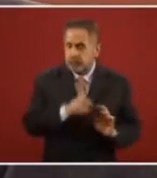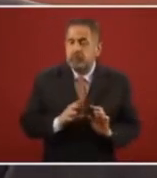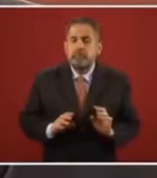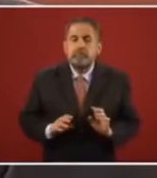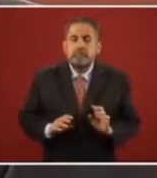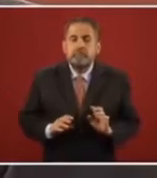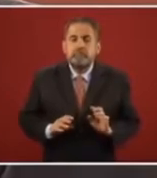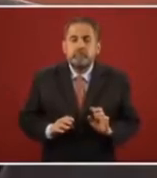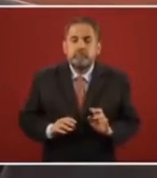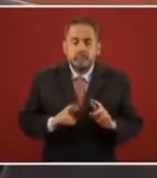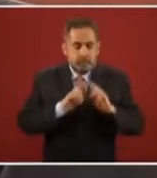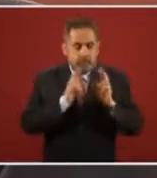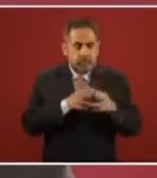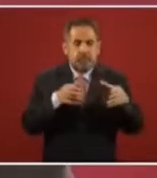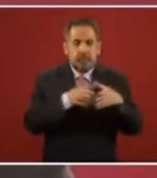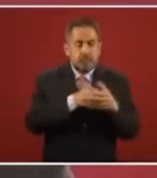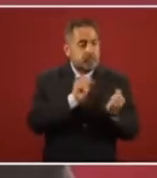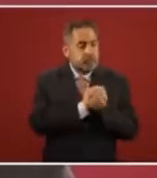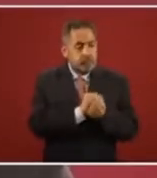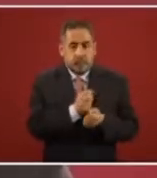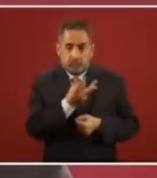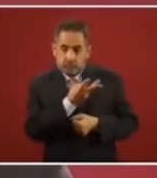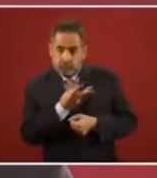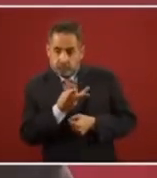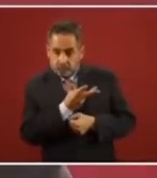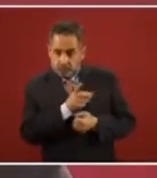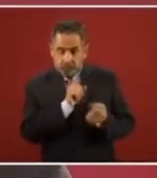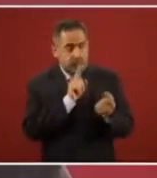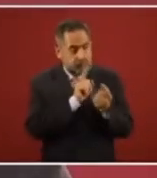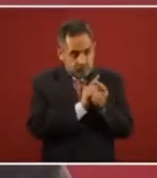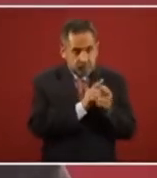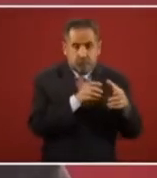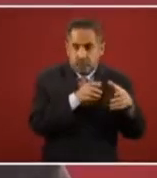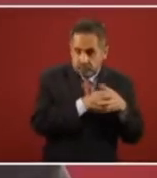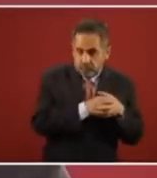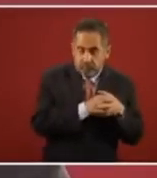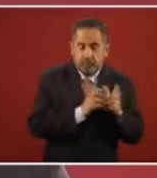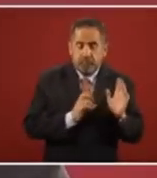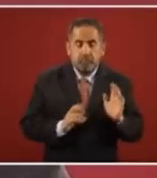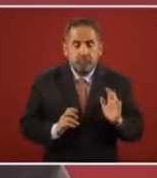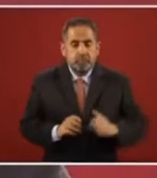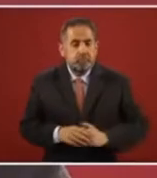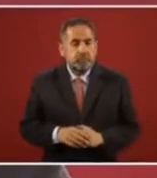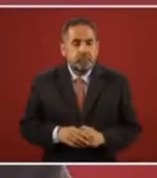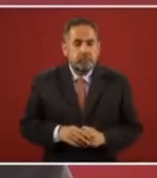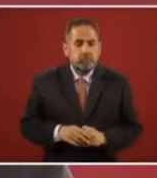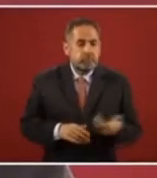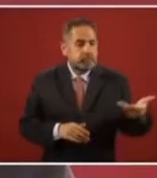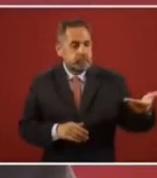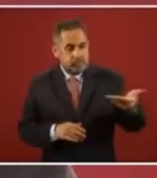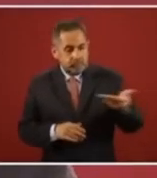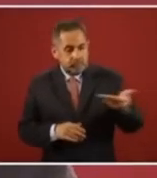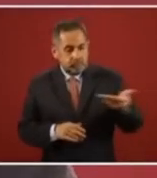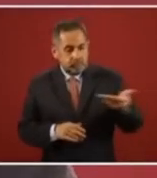para hacer una reunión con ellos están proponiendo